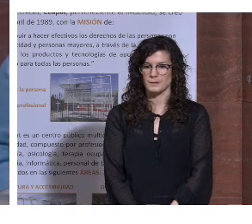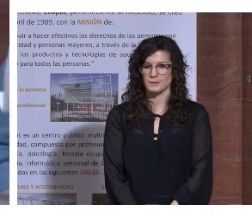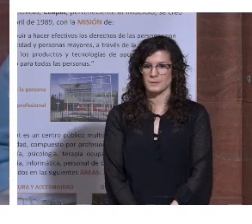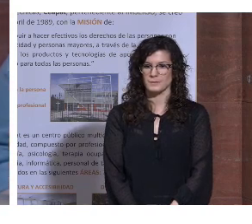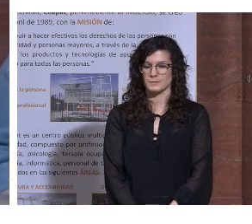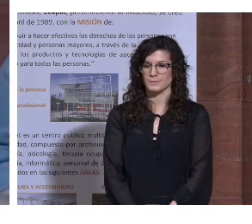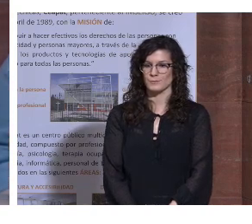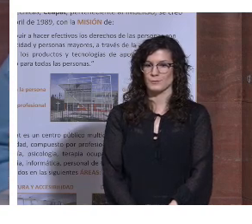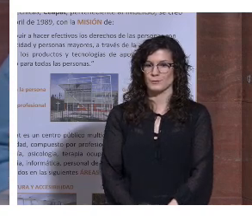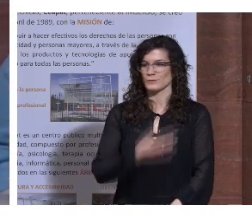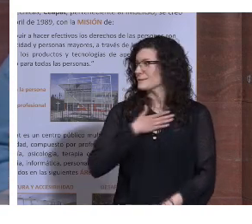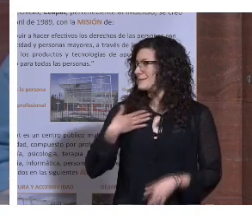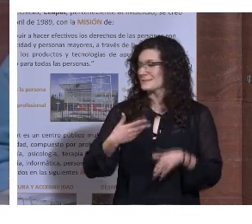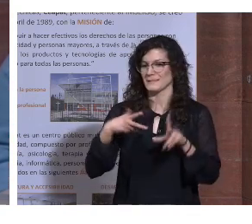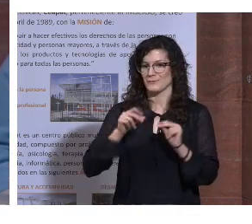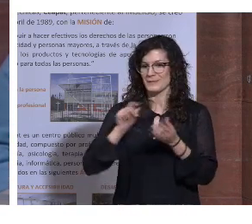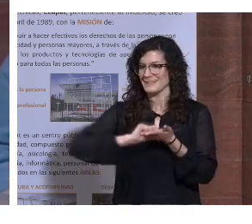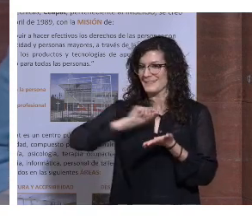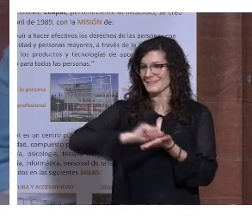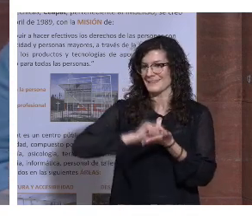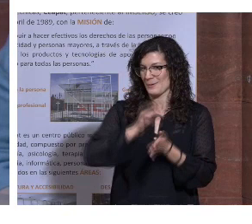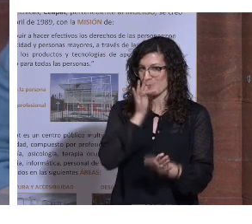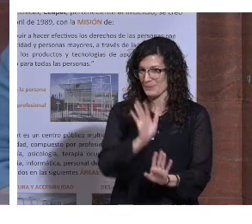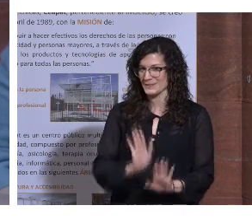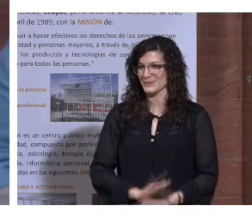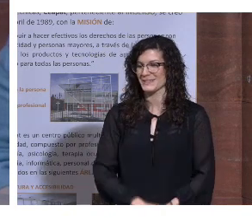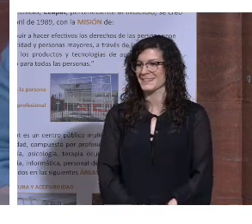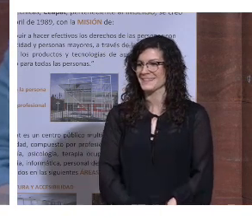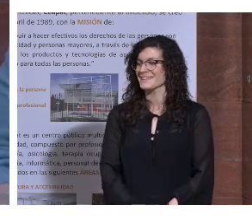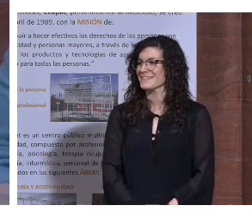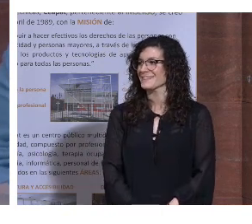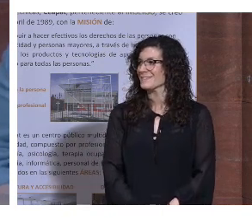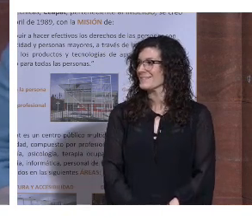este. Pues quiero acabar, ¿eh? Lo prometo.